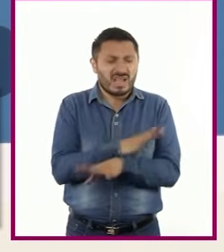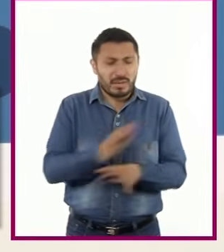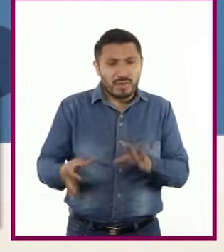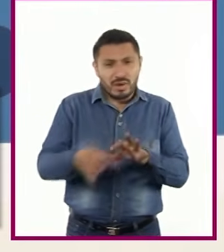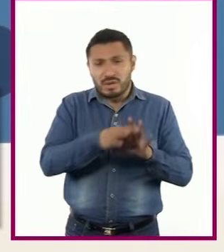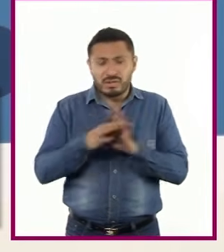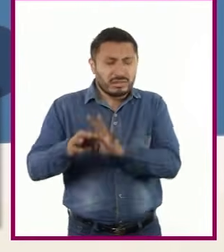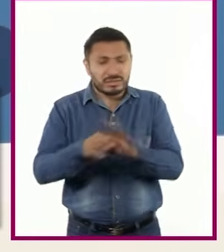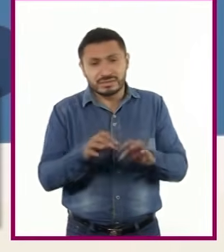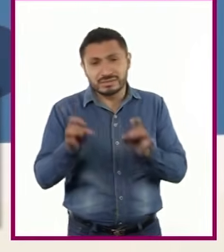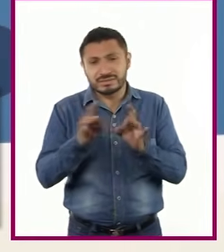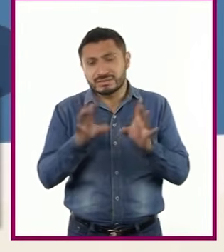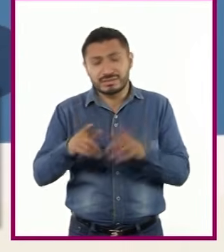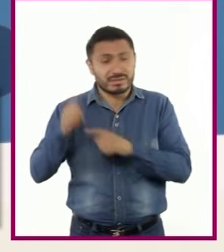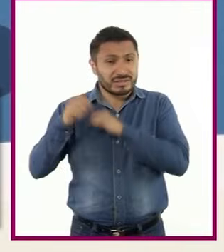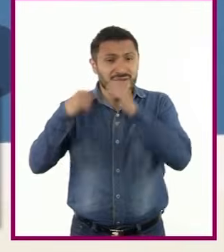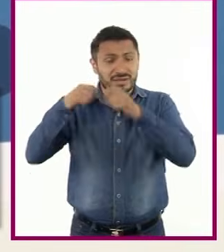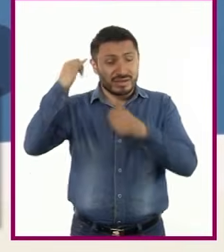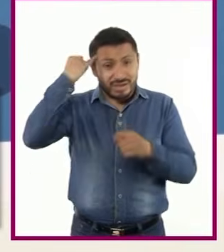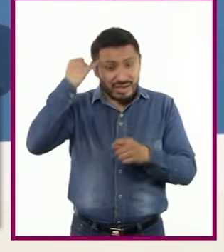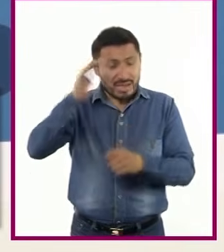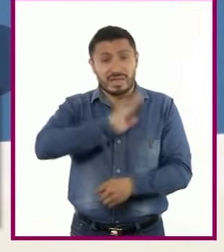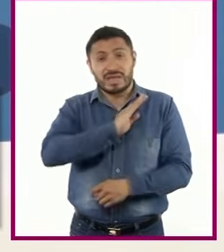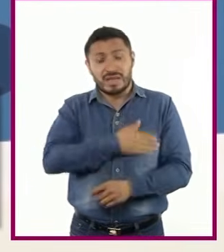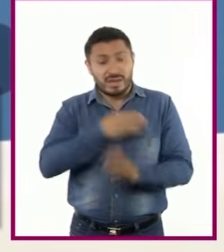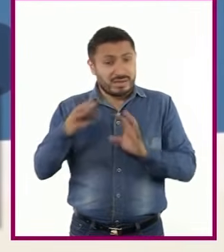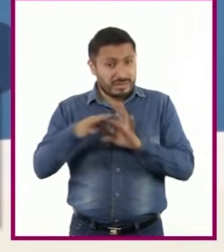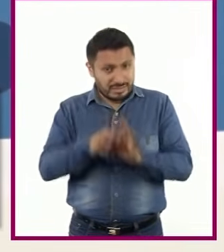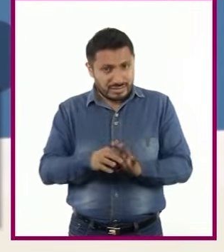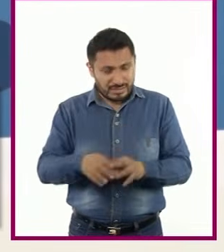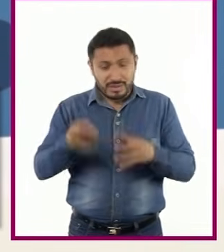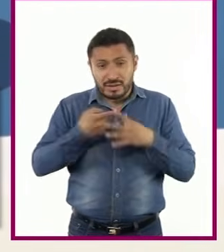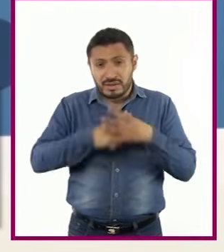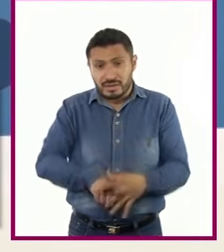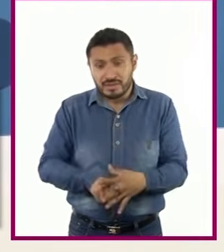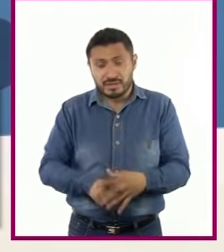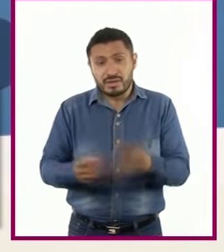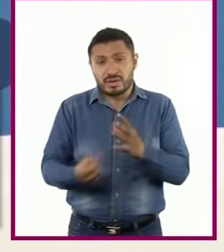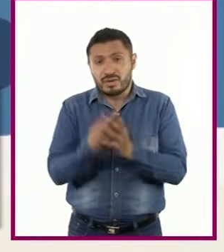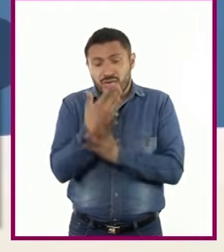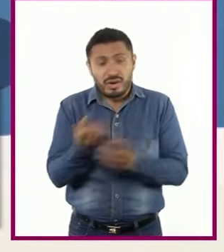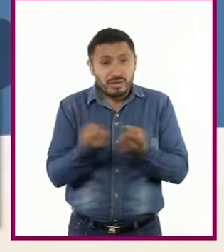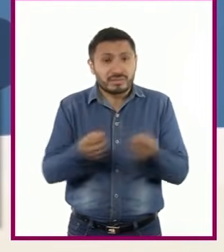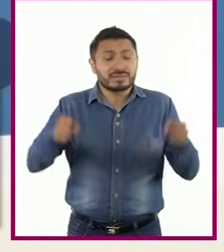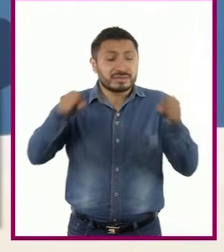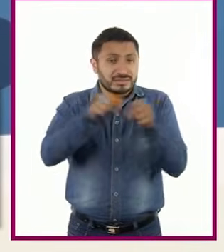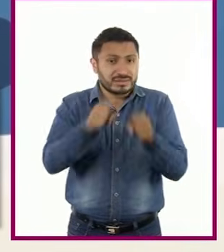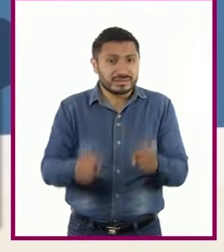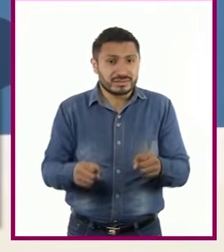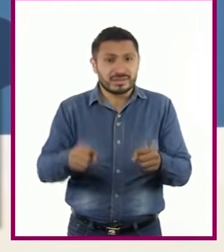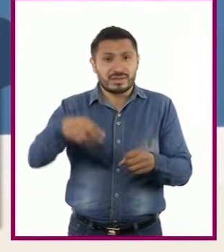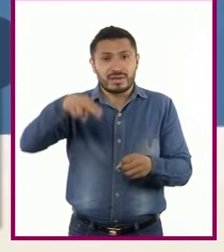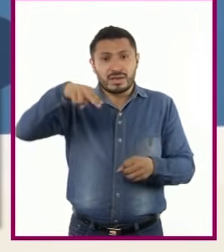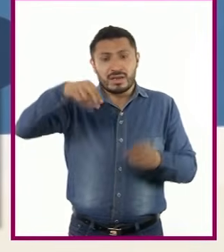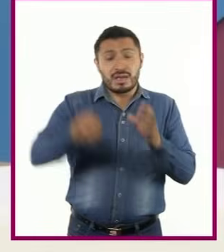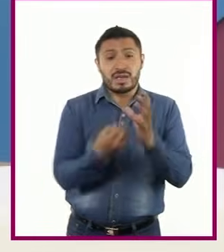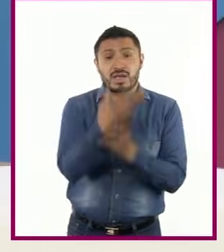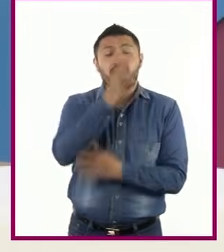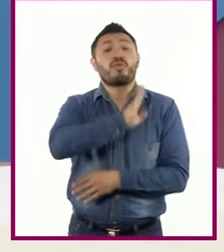de la tradición indígena y la española, dando paso a una nueva sociedad, la